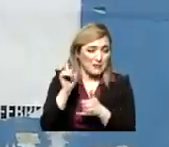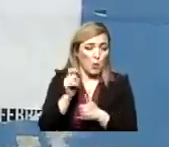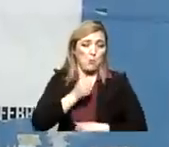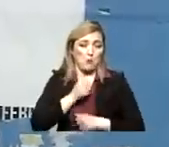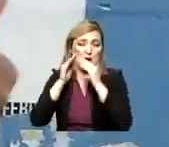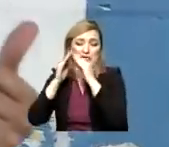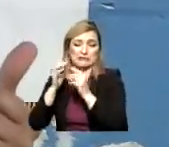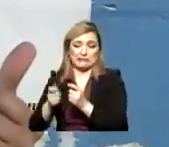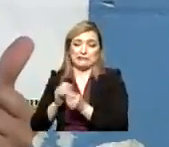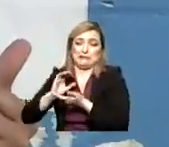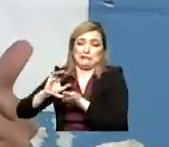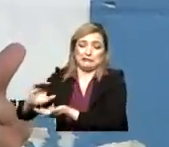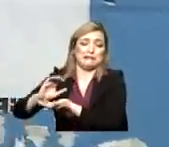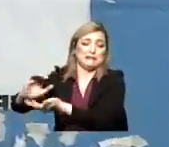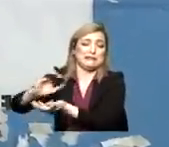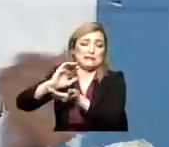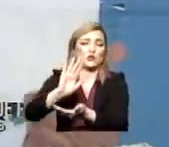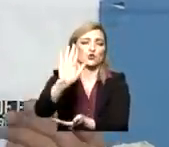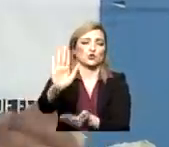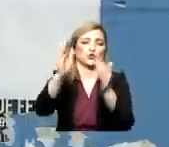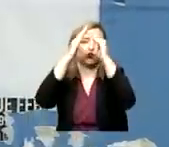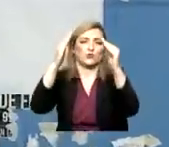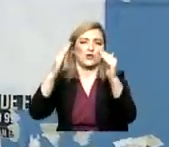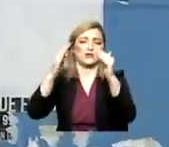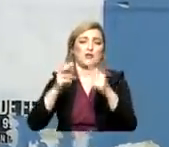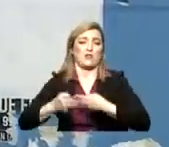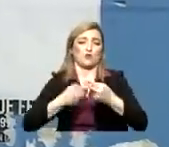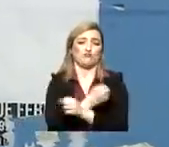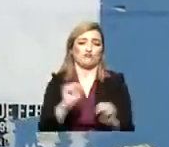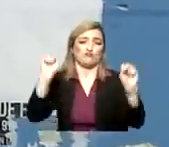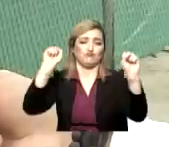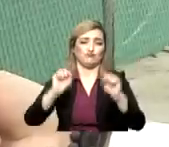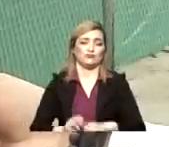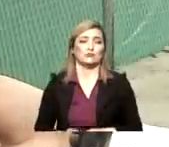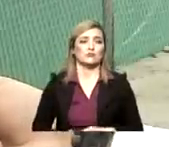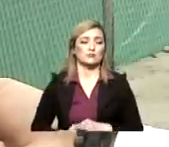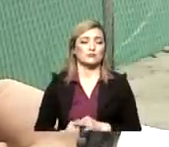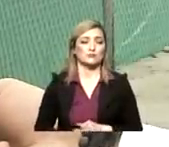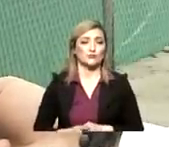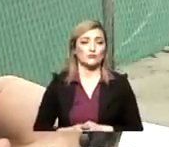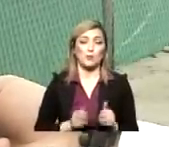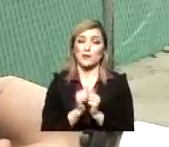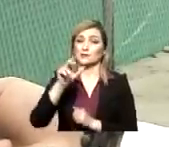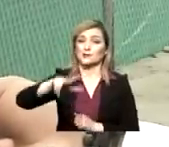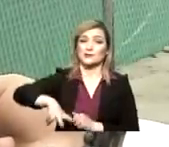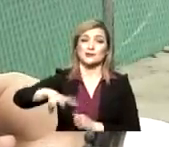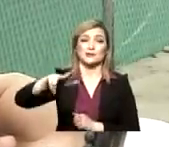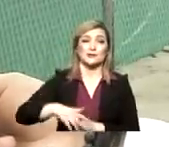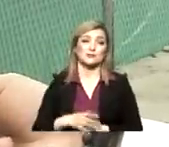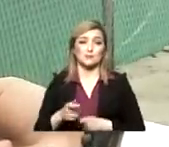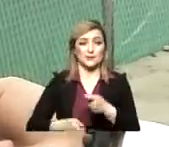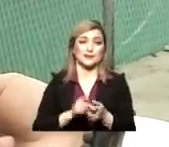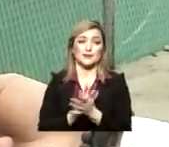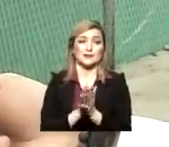servicio a domicilio para poder salvar sus negocios, porque presencial ya no les resulta. Más de 3 meses sin